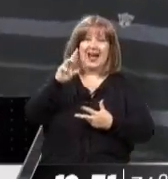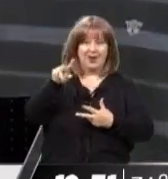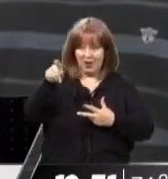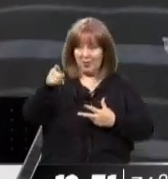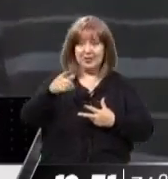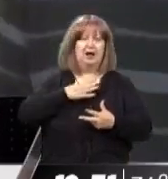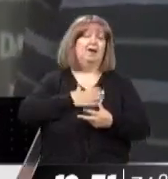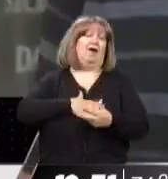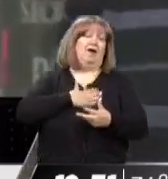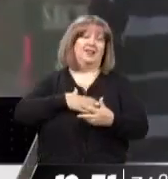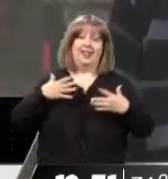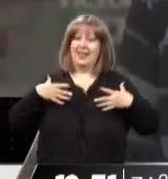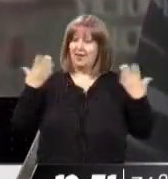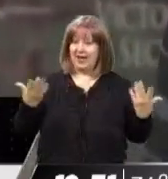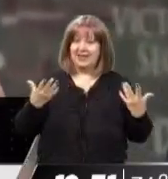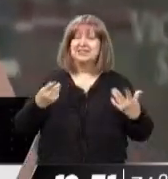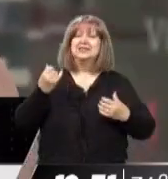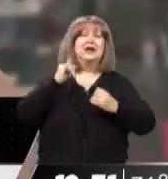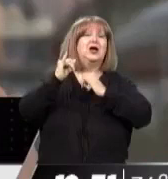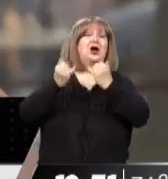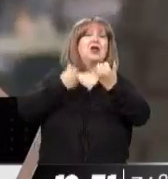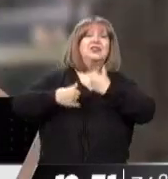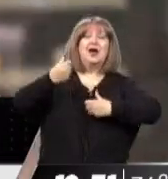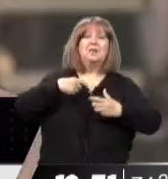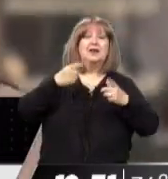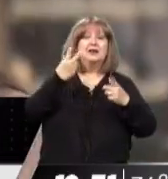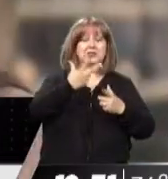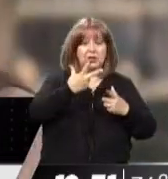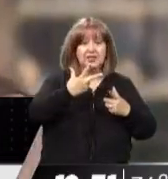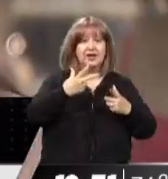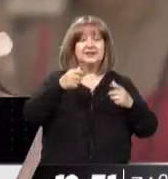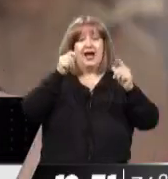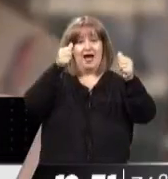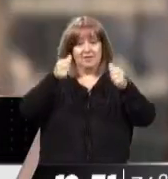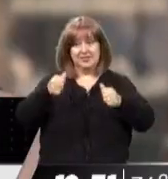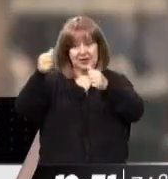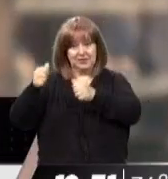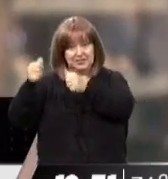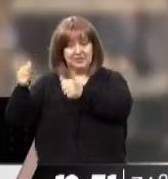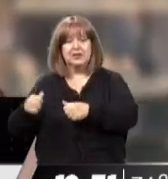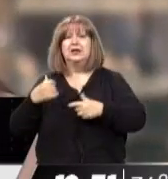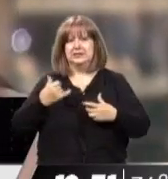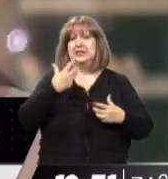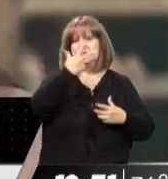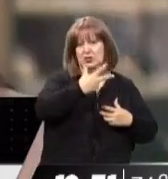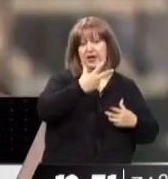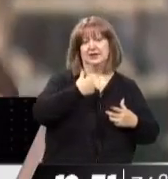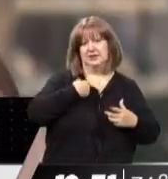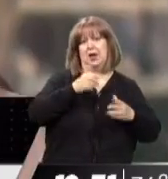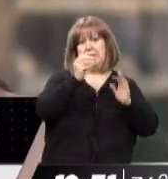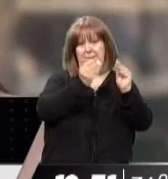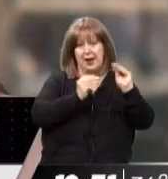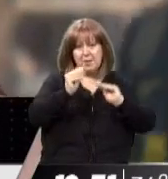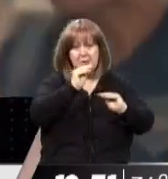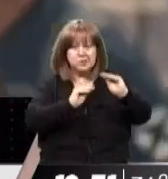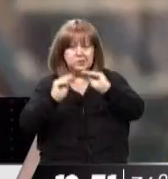contenta. Sí, muy feliz. Contanos de los afiches, porque son tres, me decías. Claro, es un sistema de tres gráficas que se van a